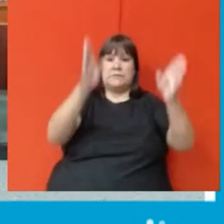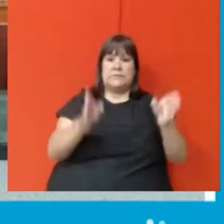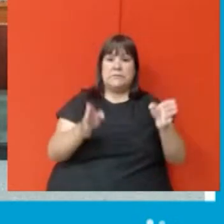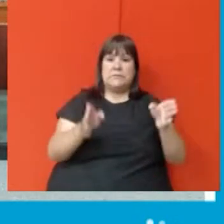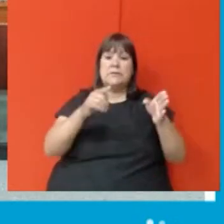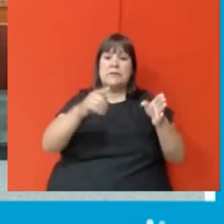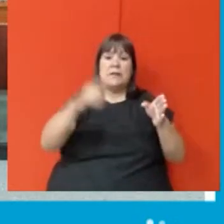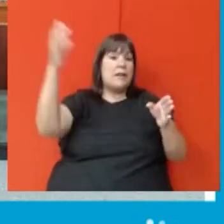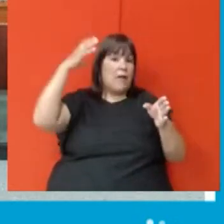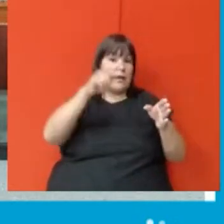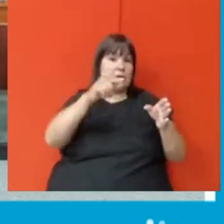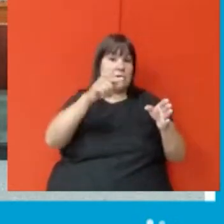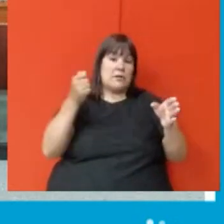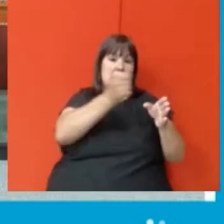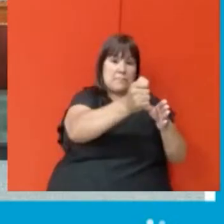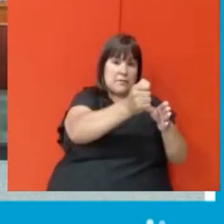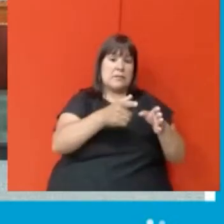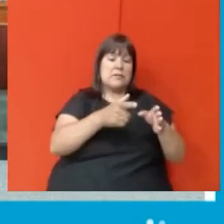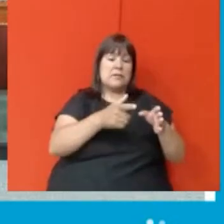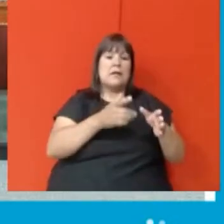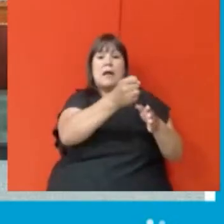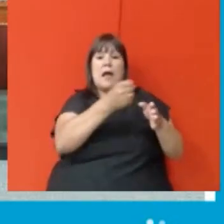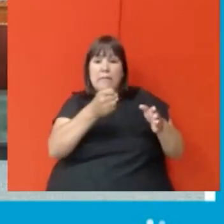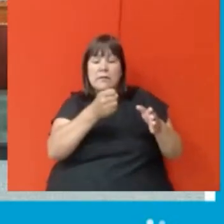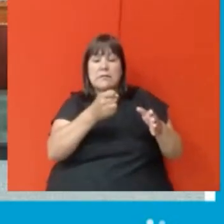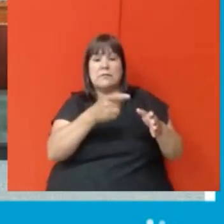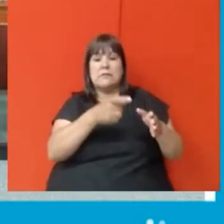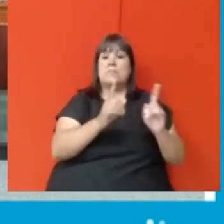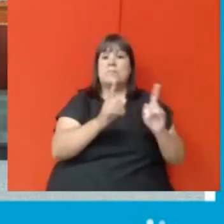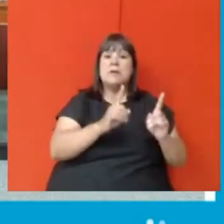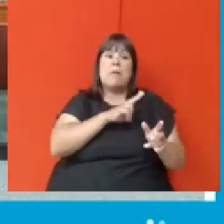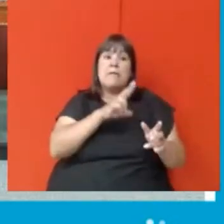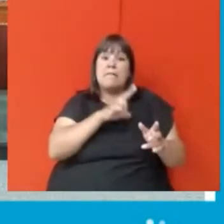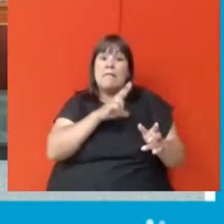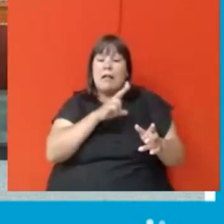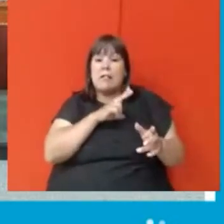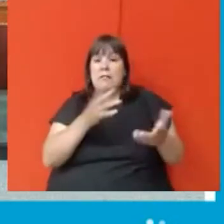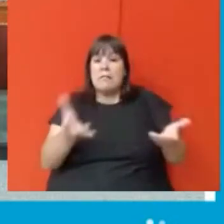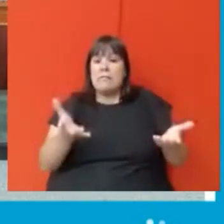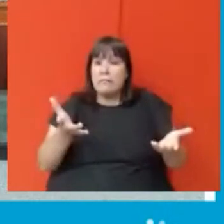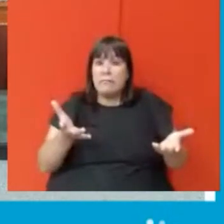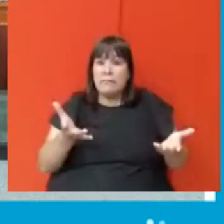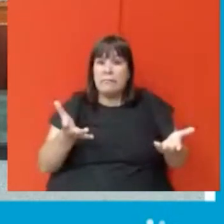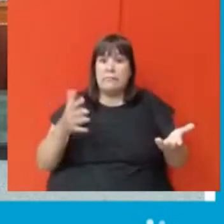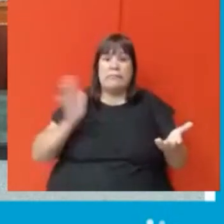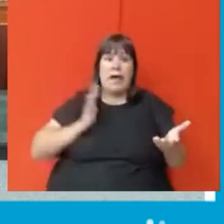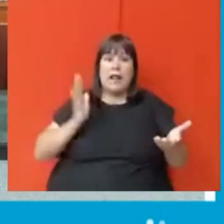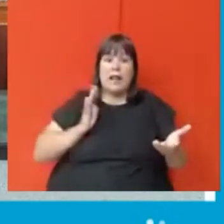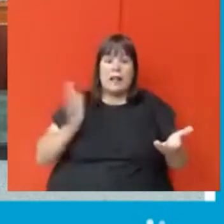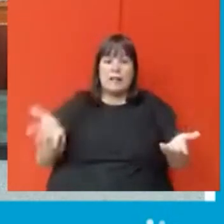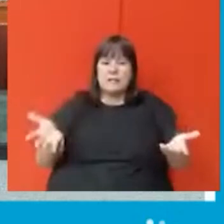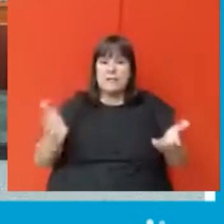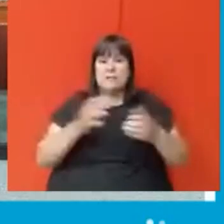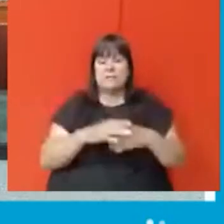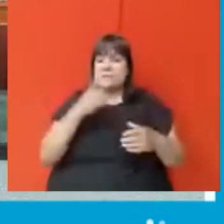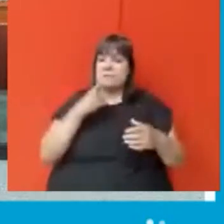persona tenga privacidad, no lo hacen a propósito. Lo hacen simplemente porque no les importa, no se dan cuenta o no les importa.